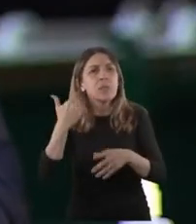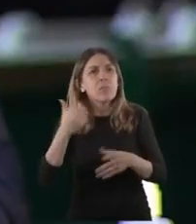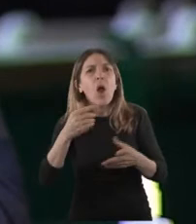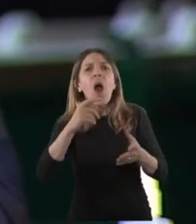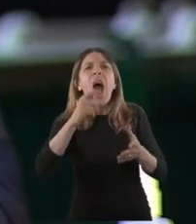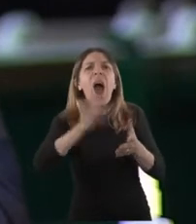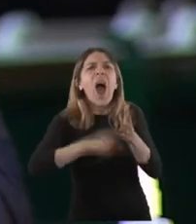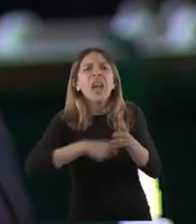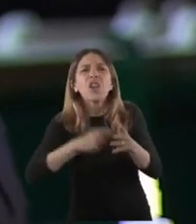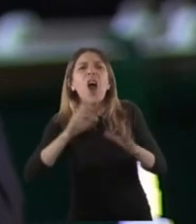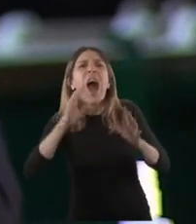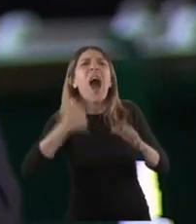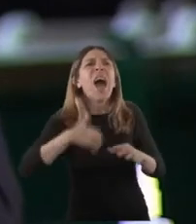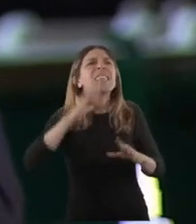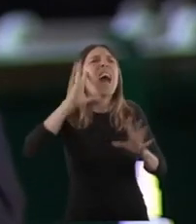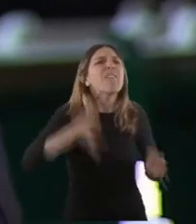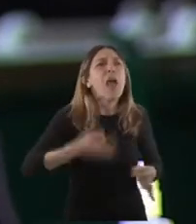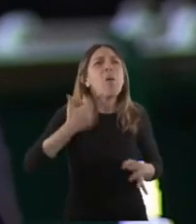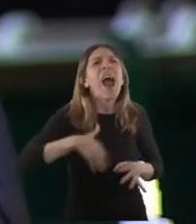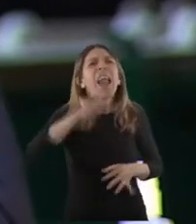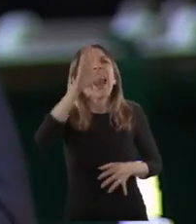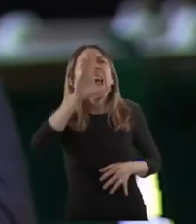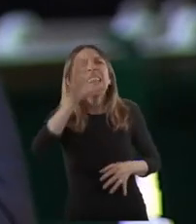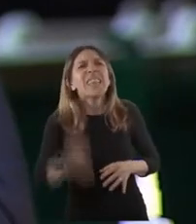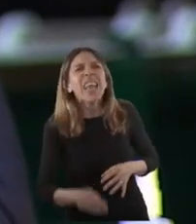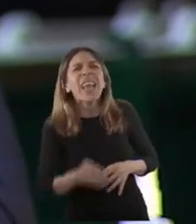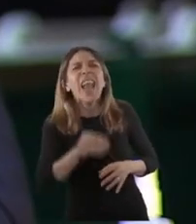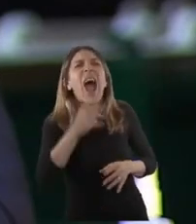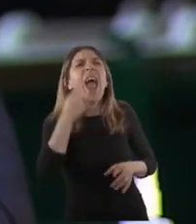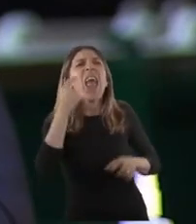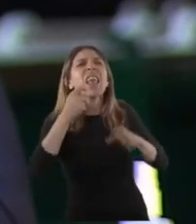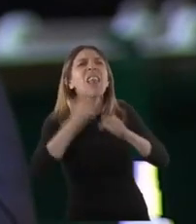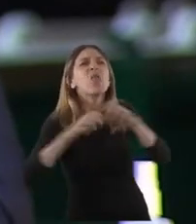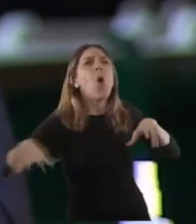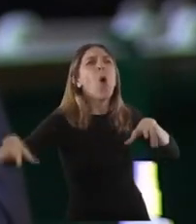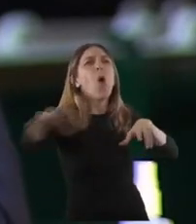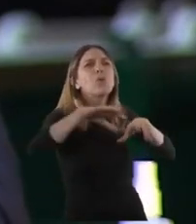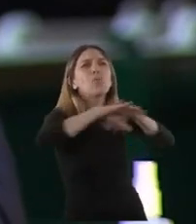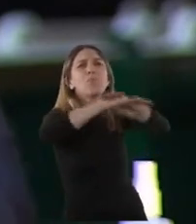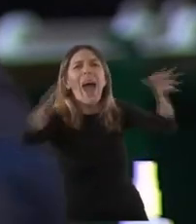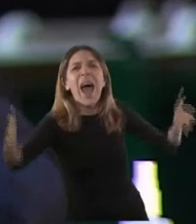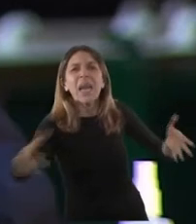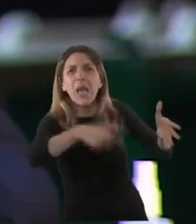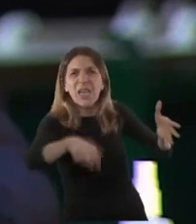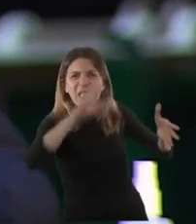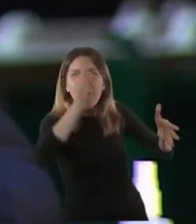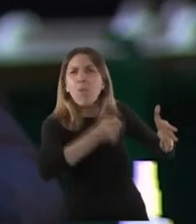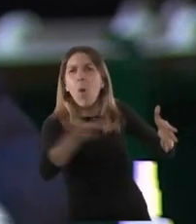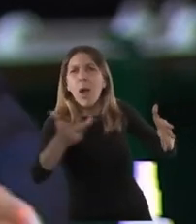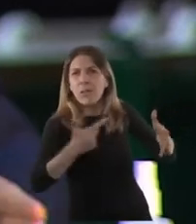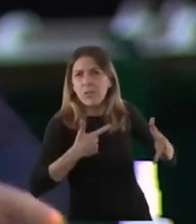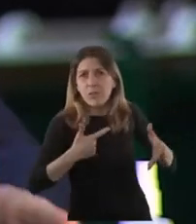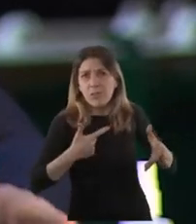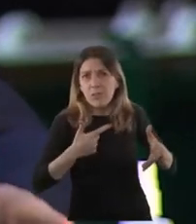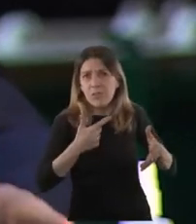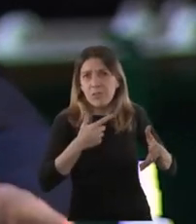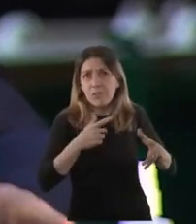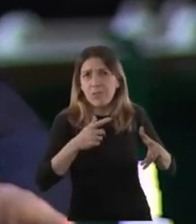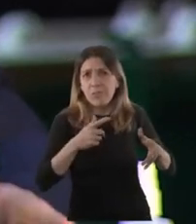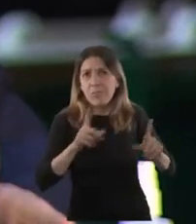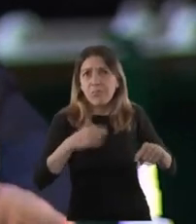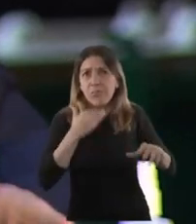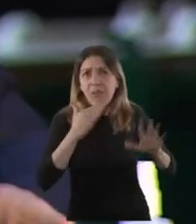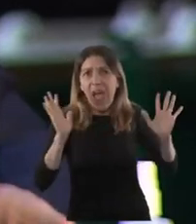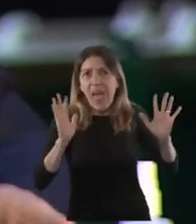industriales? ¿Cuántos parques hay en Argentina? Abandono total. Entonces, claro, cuando uno vería que veníamos de